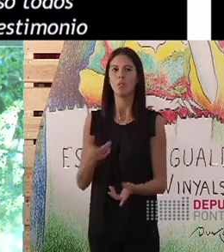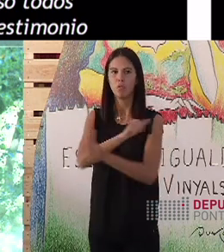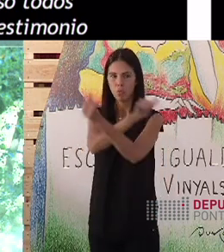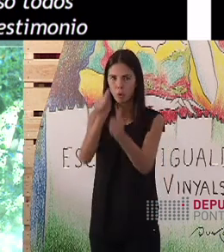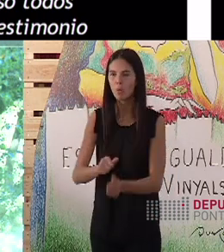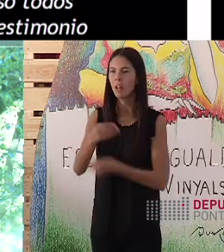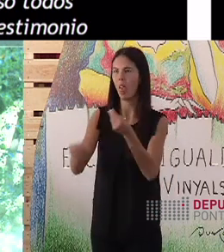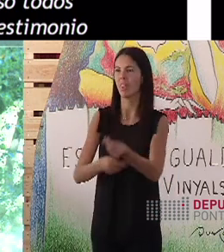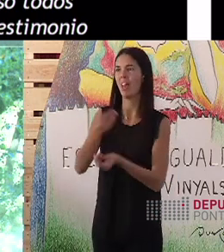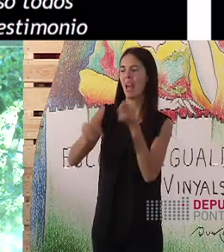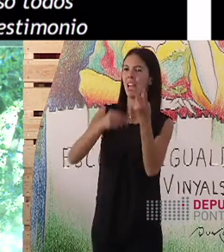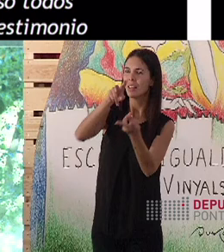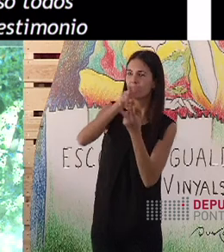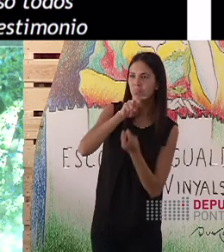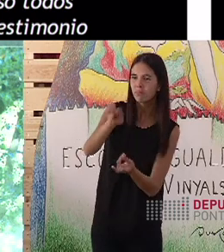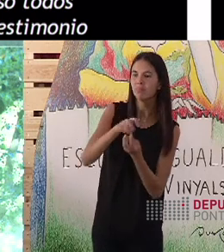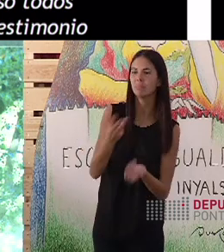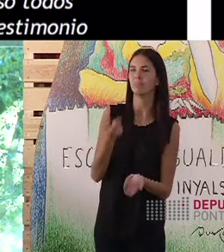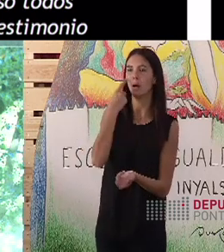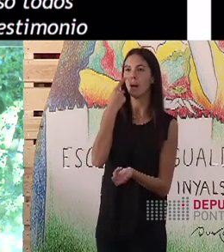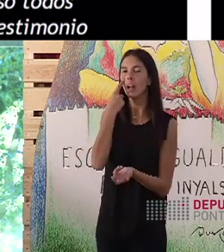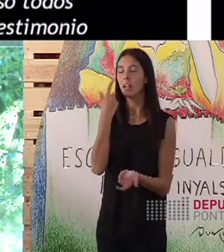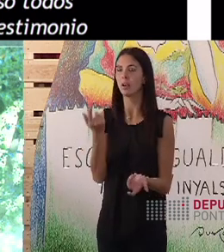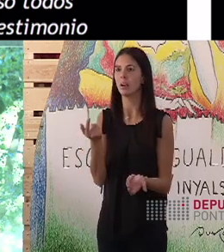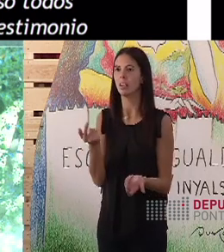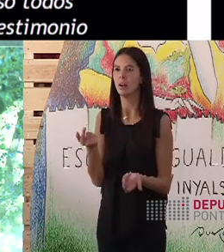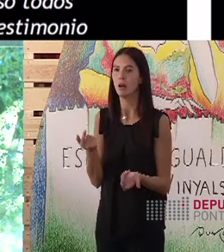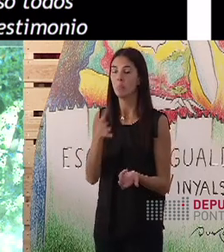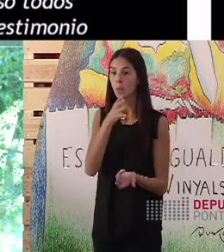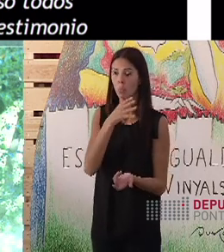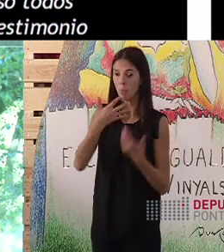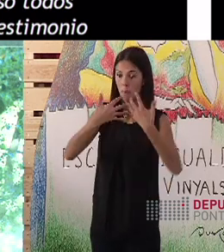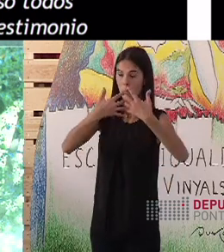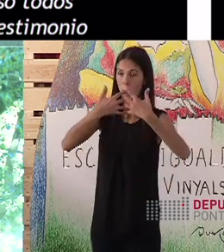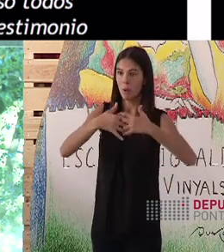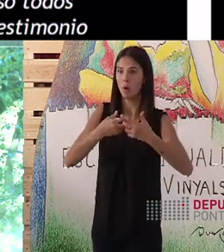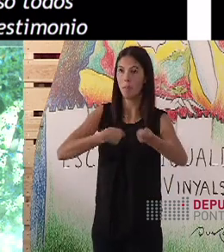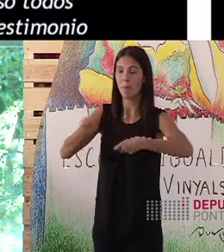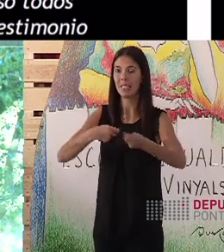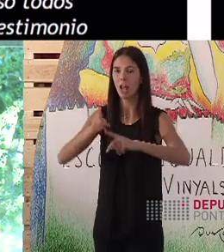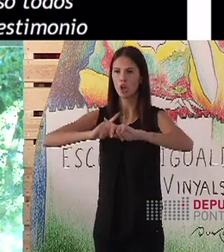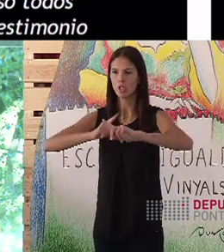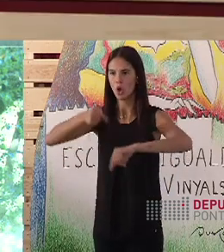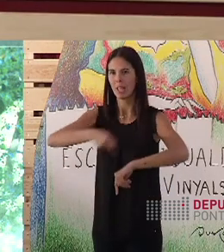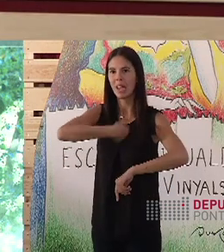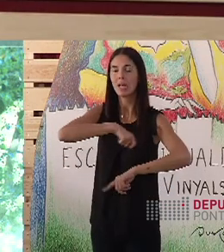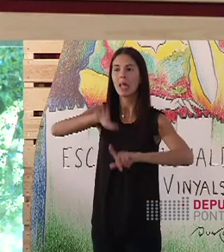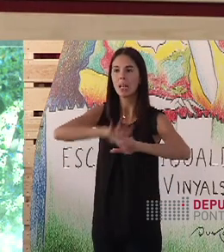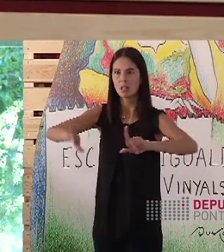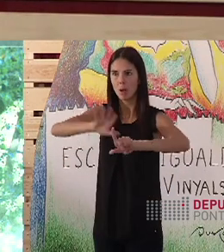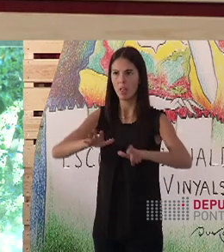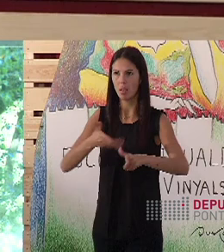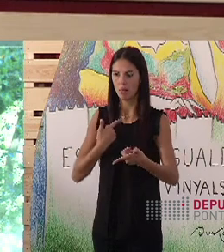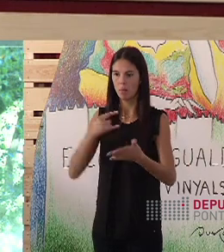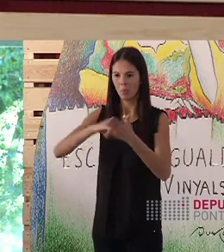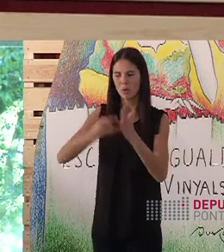proactivas donde se poden desactivar moitos mecanismos dos cales están organizando, polos cales está organizando o mercado de sexo en España. E non se fai. E